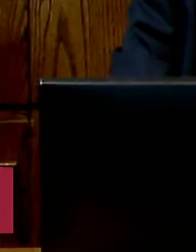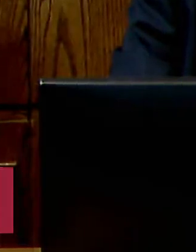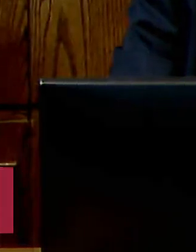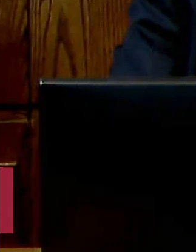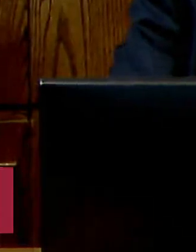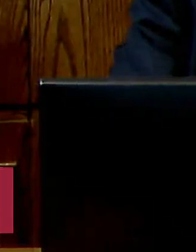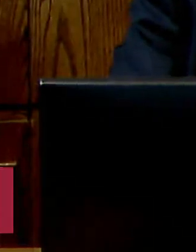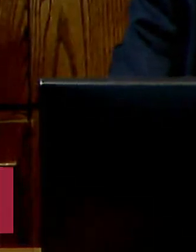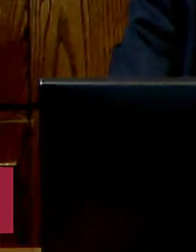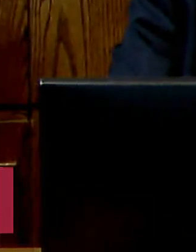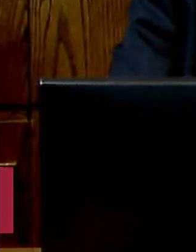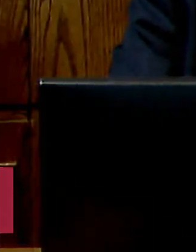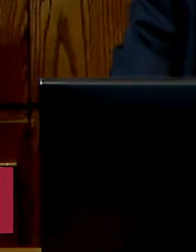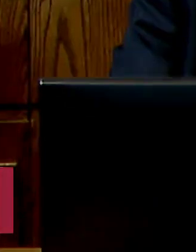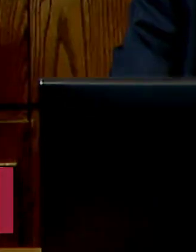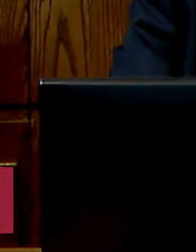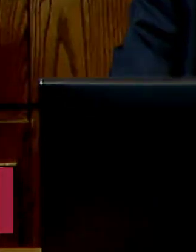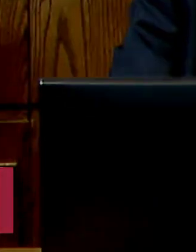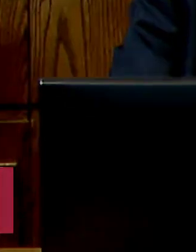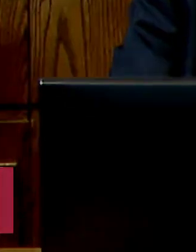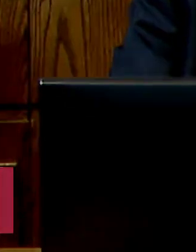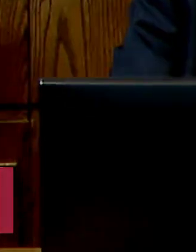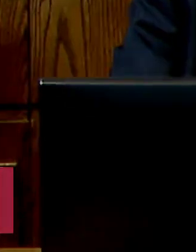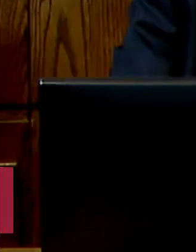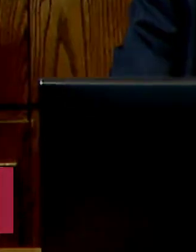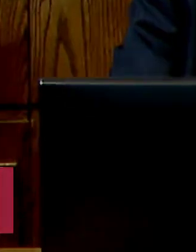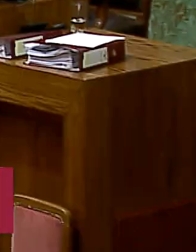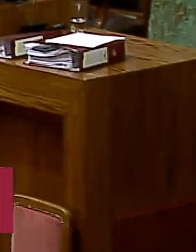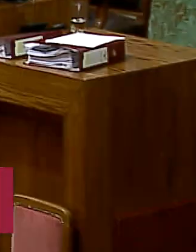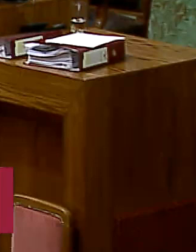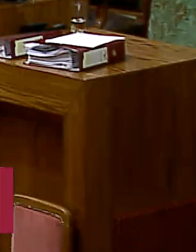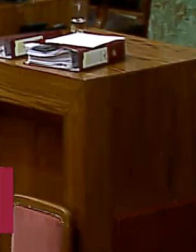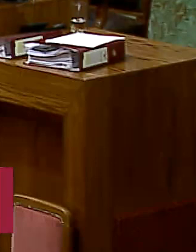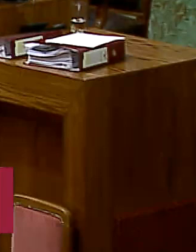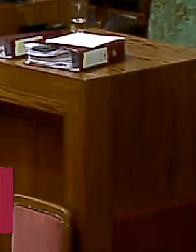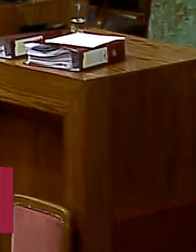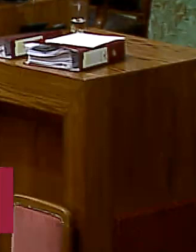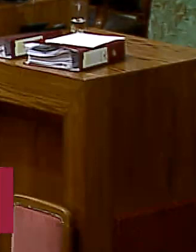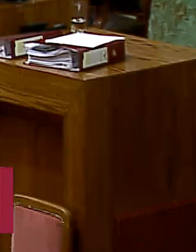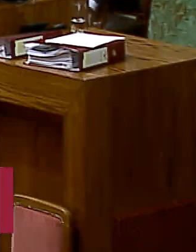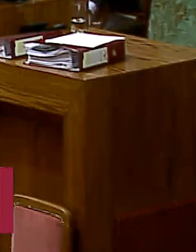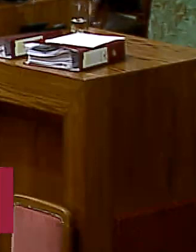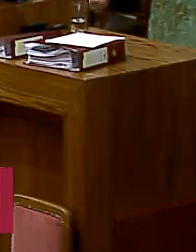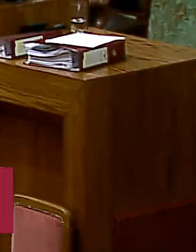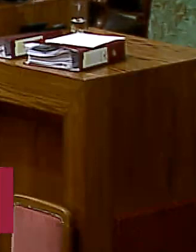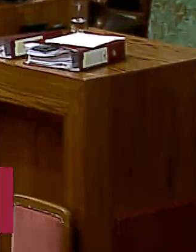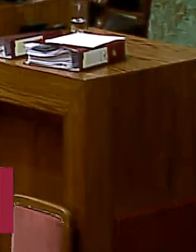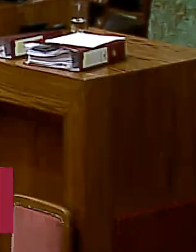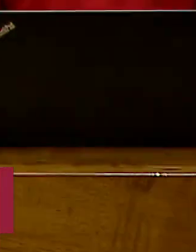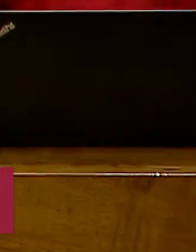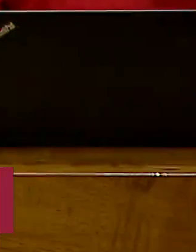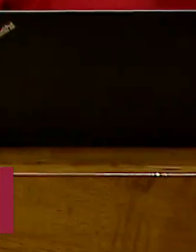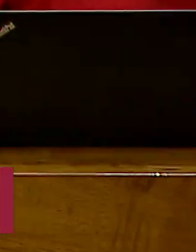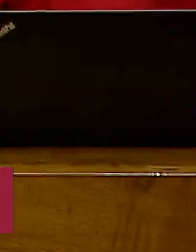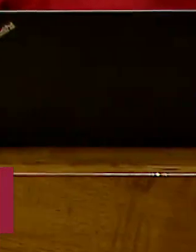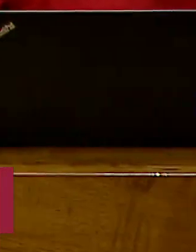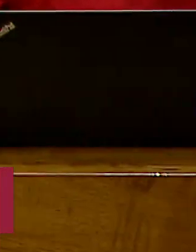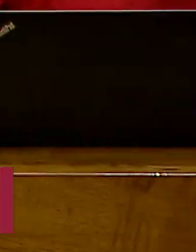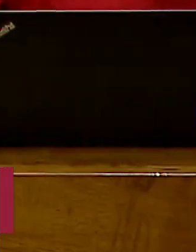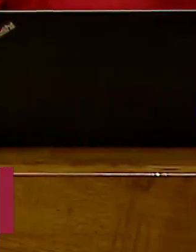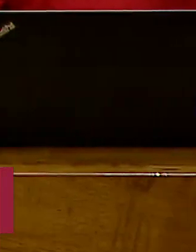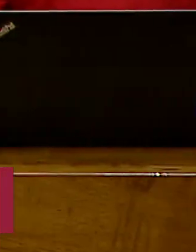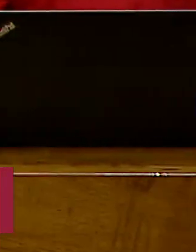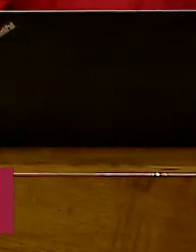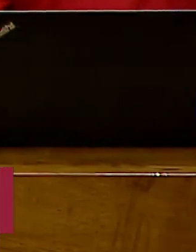Sí. Hemos conversado con la presidenta Muñoz. Ellos están esperando lo que resuelva